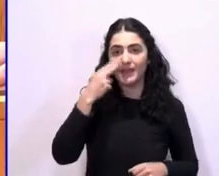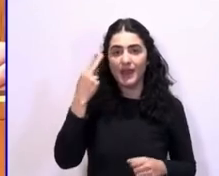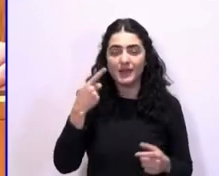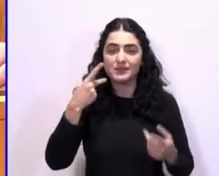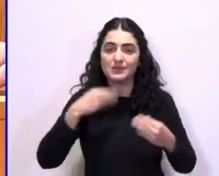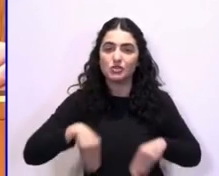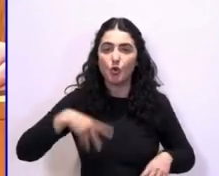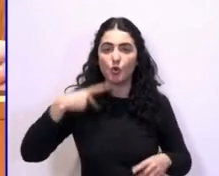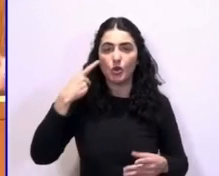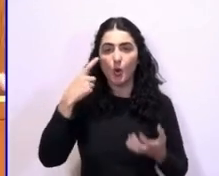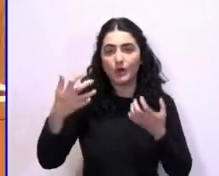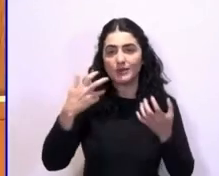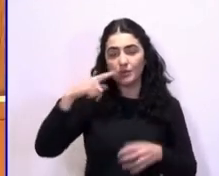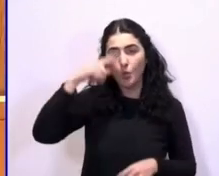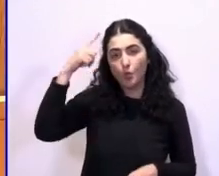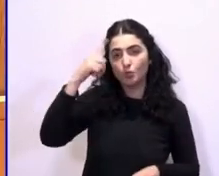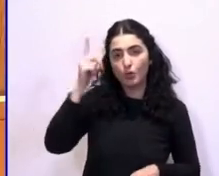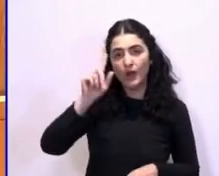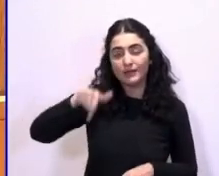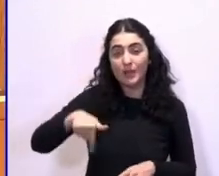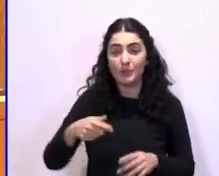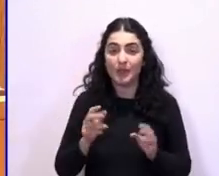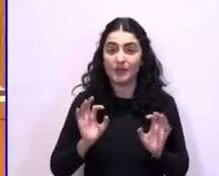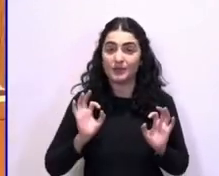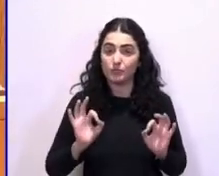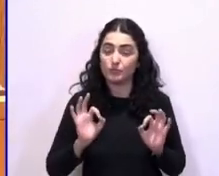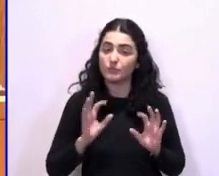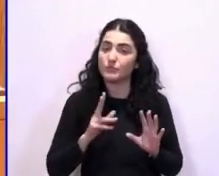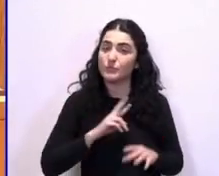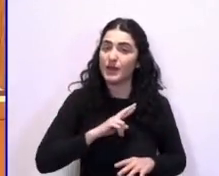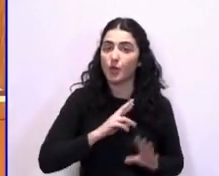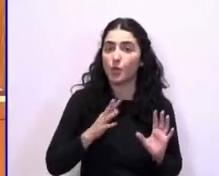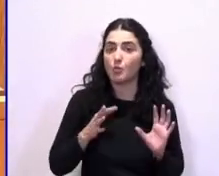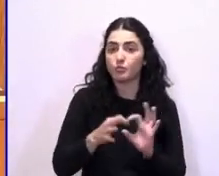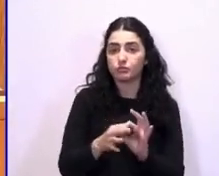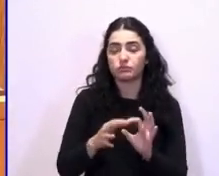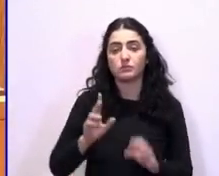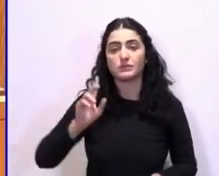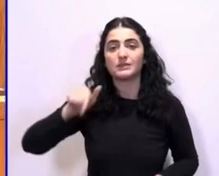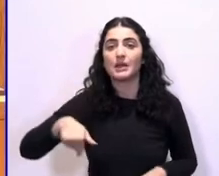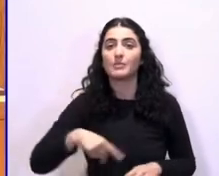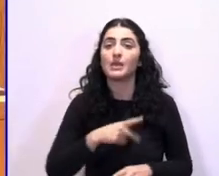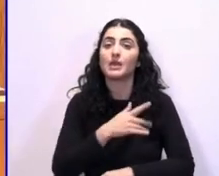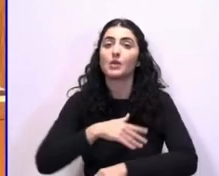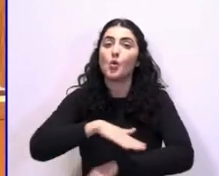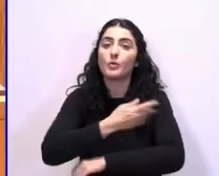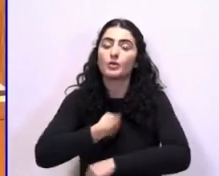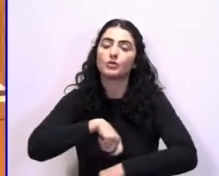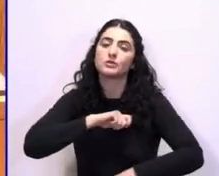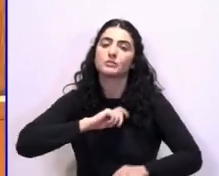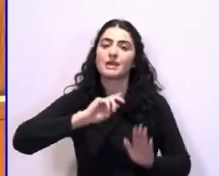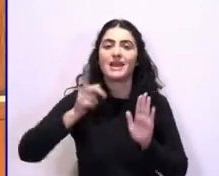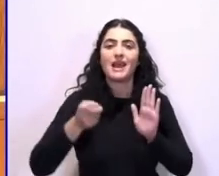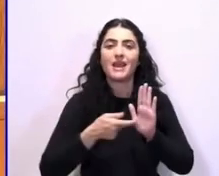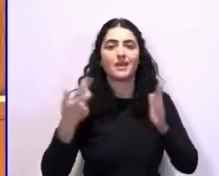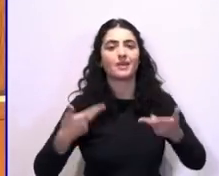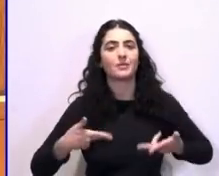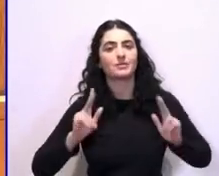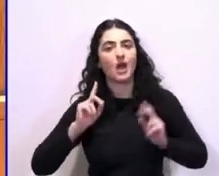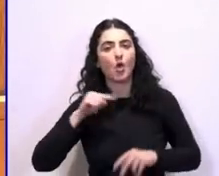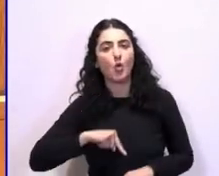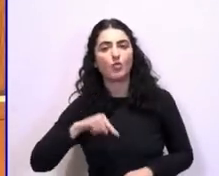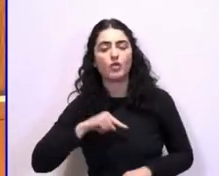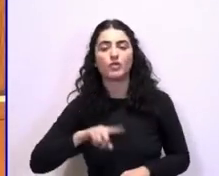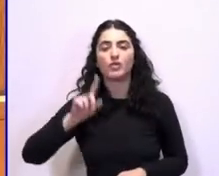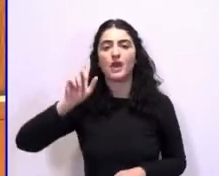cultural, incluidos los de naturaleza religiosa, que inste al Gobierno de España a la elaboración de una ley de libertad de conciencia y que inste al Gobierno de